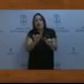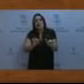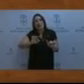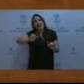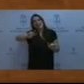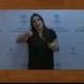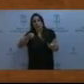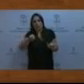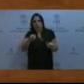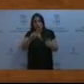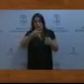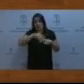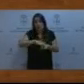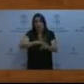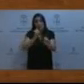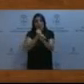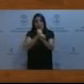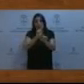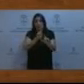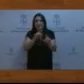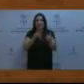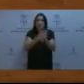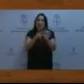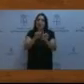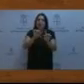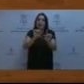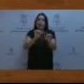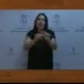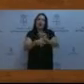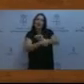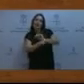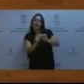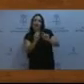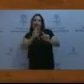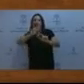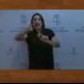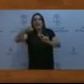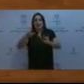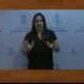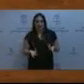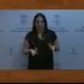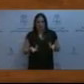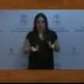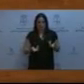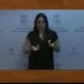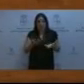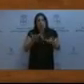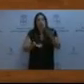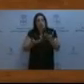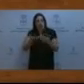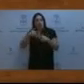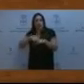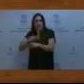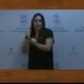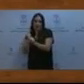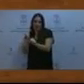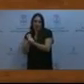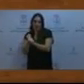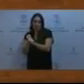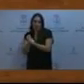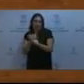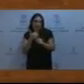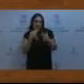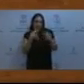a la integración laboral, como una medida alternativa, señorías, a la integración laboral. Finalizo. Desde el